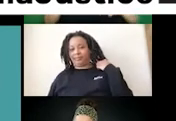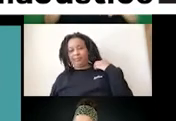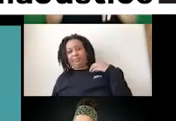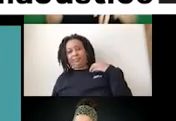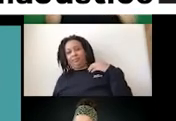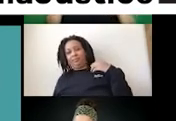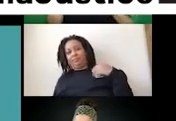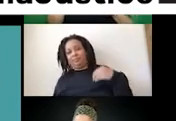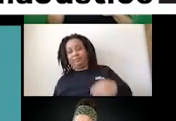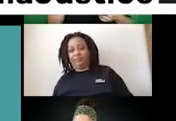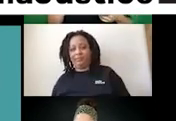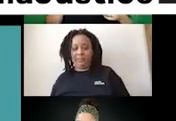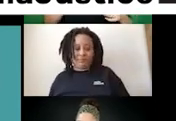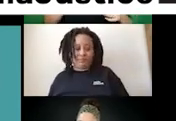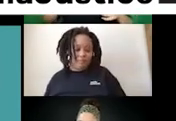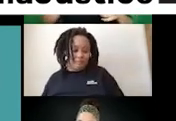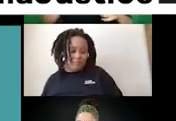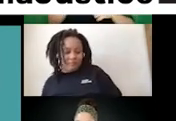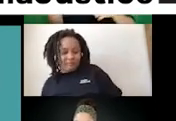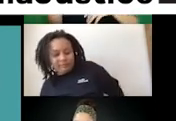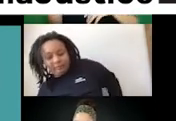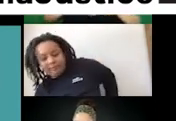y ahora